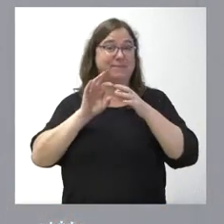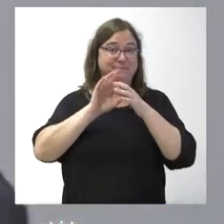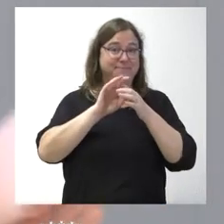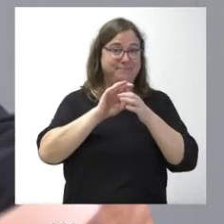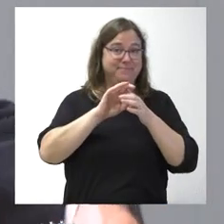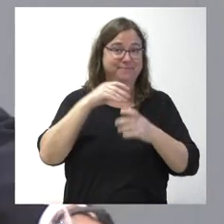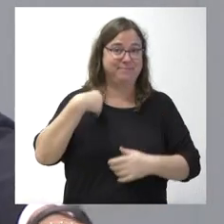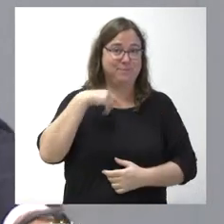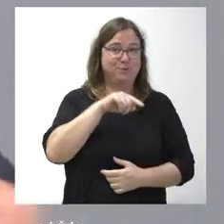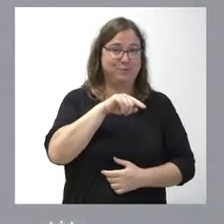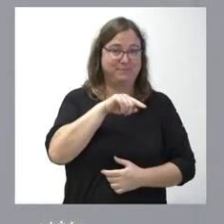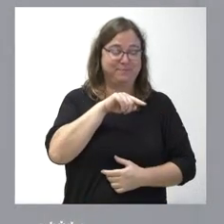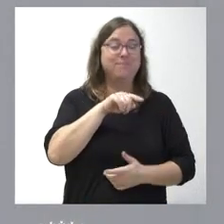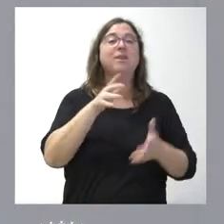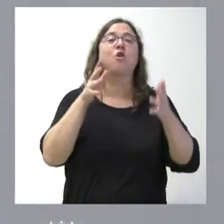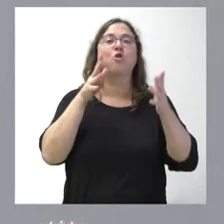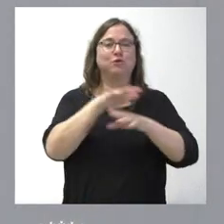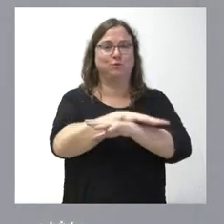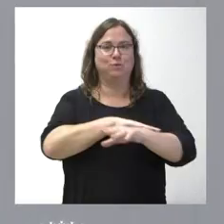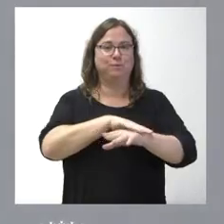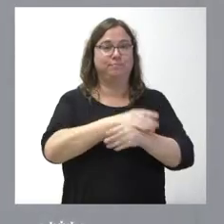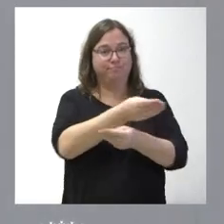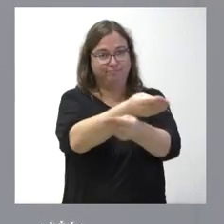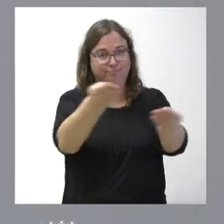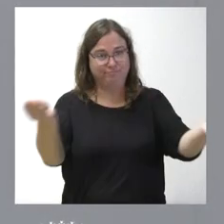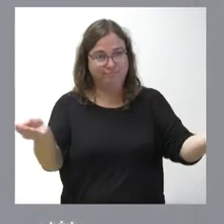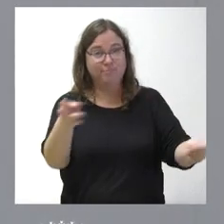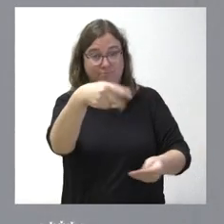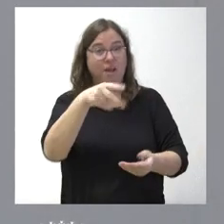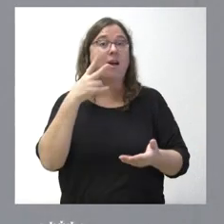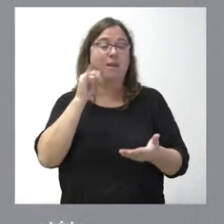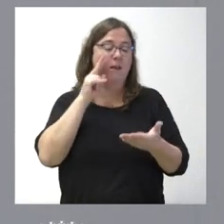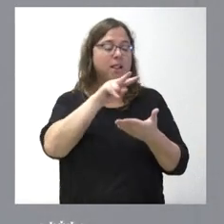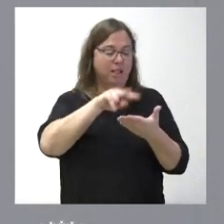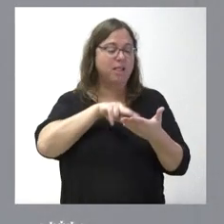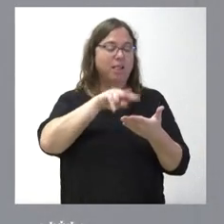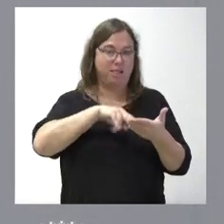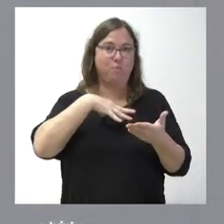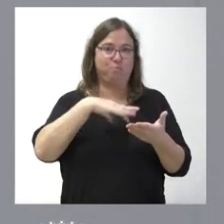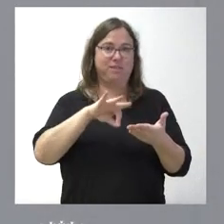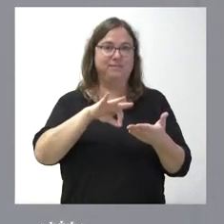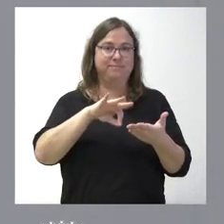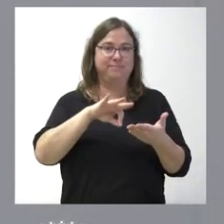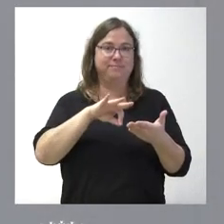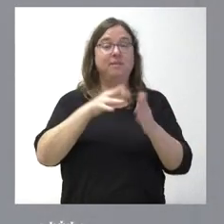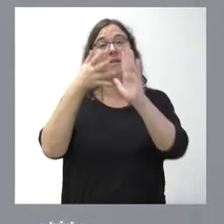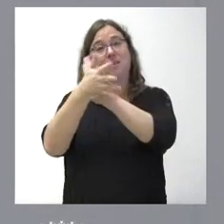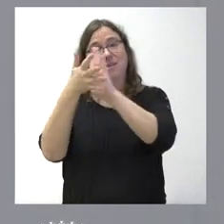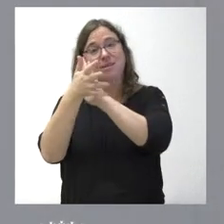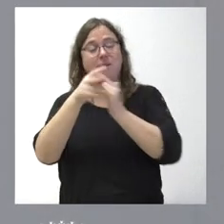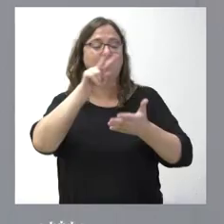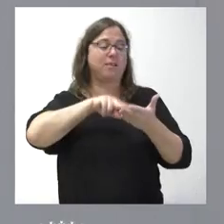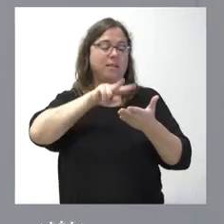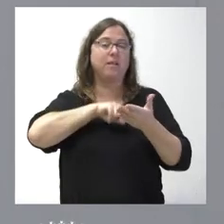al consejo de gobierno y lo tienen ustedes para poder seguir toda la documentación que ha sido